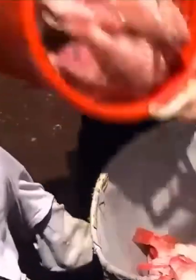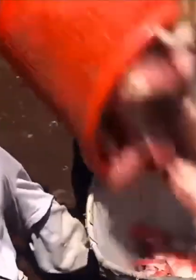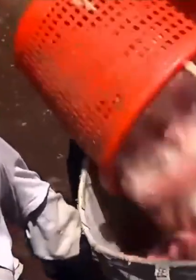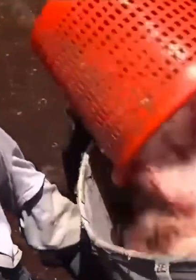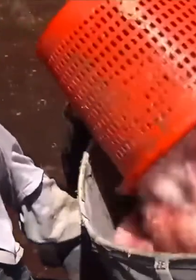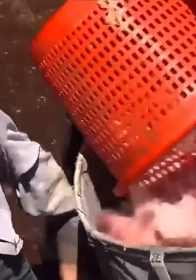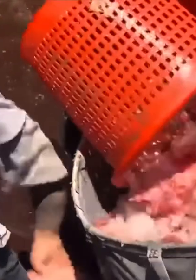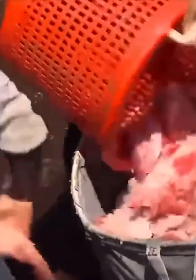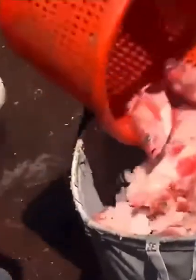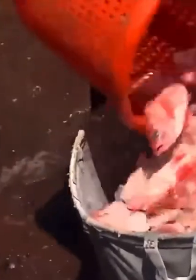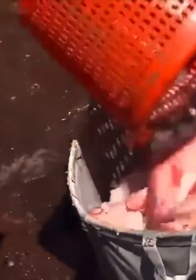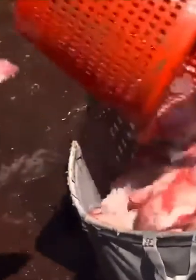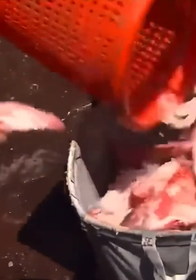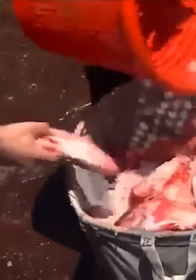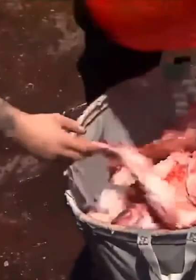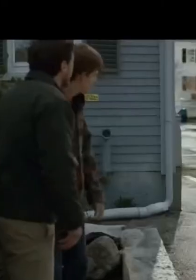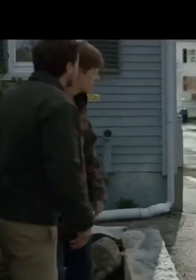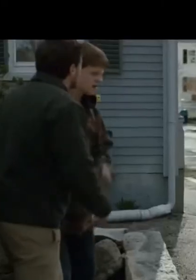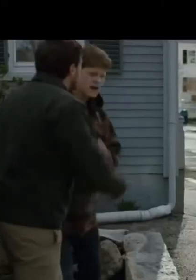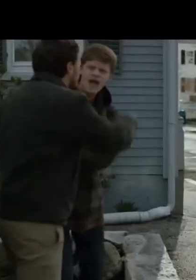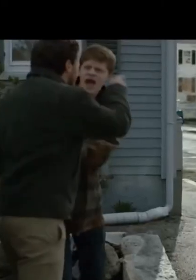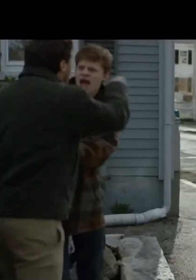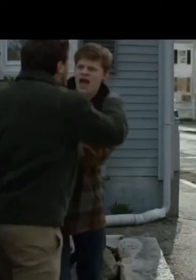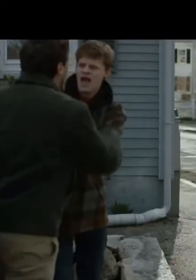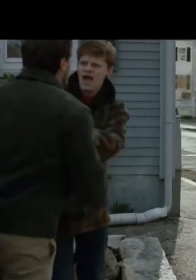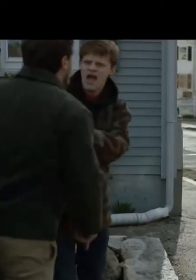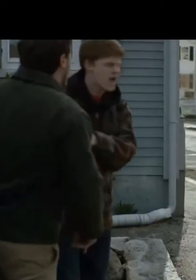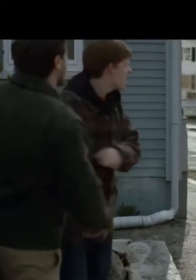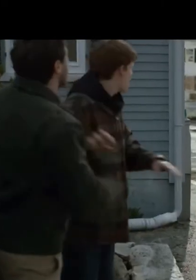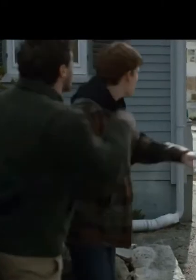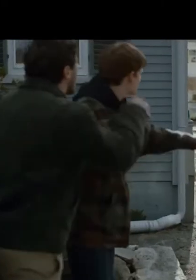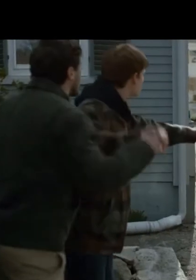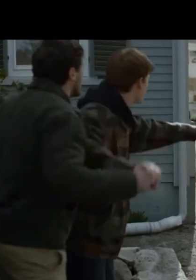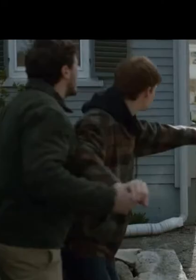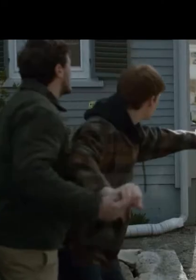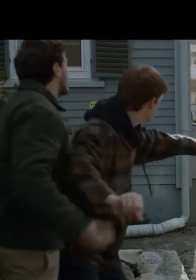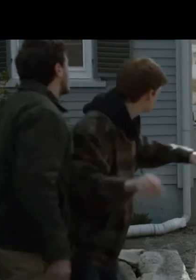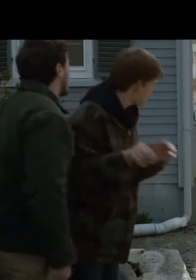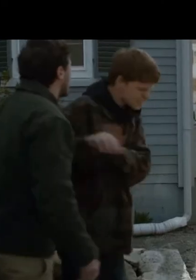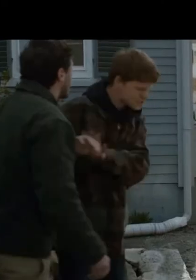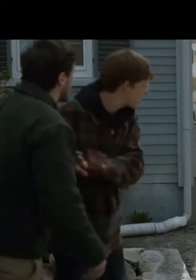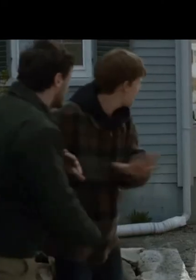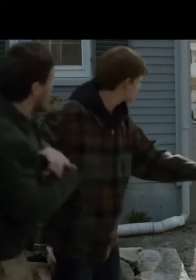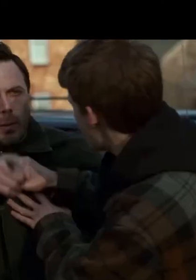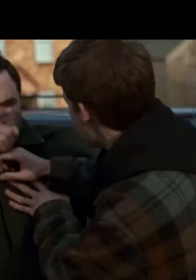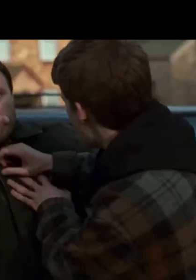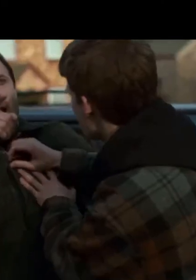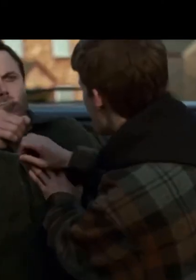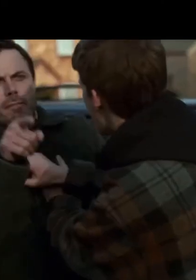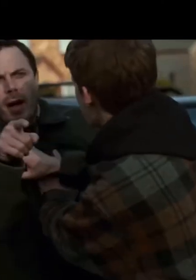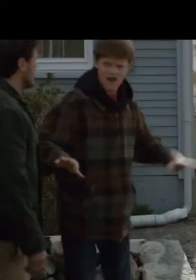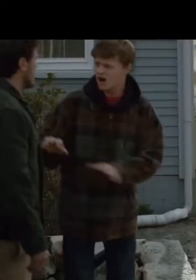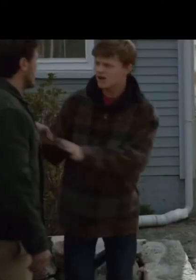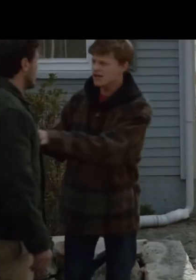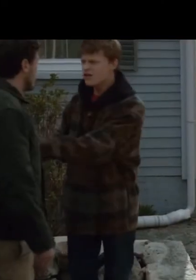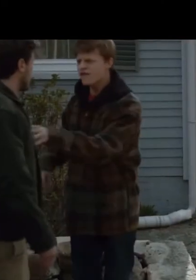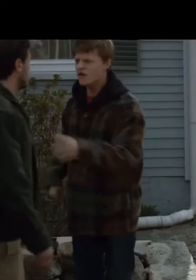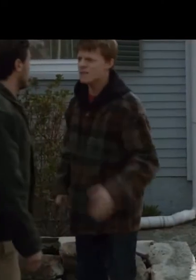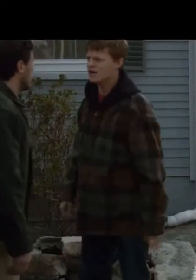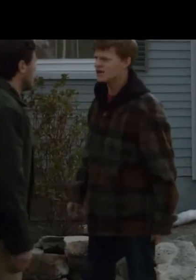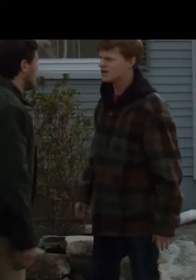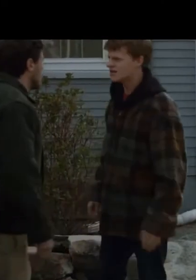Pescadores de Gloucester y el director Kenneth Lonergan, quien también tuvo que aprender la pesca para hacer su película Manchester by the